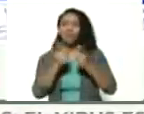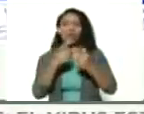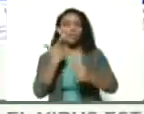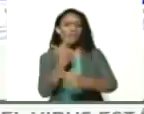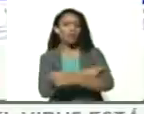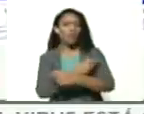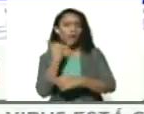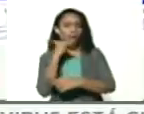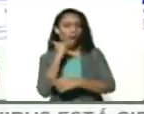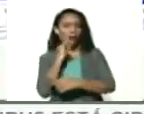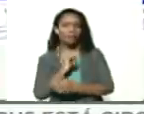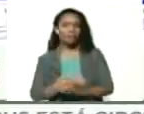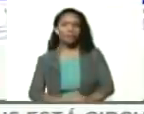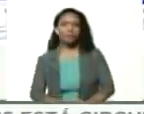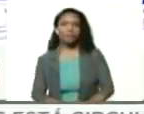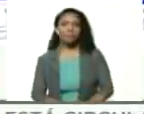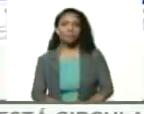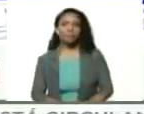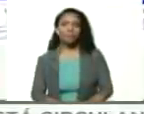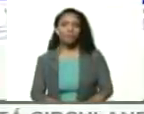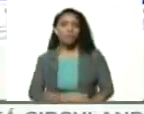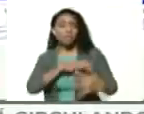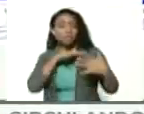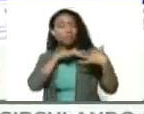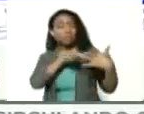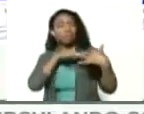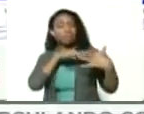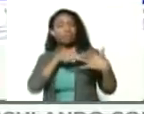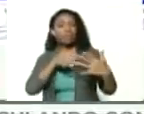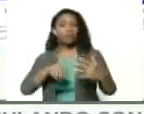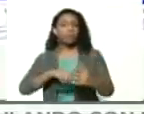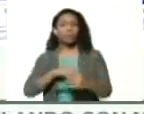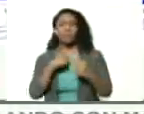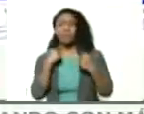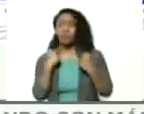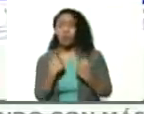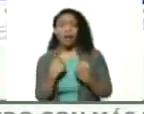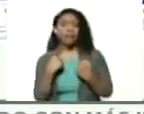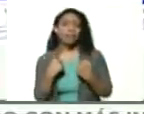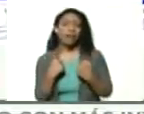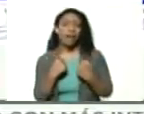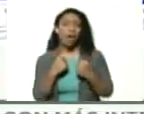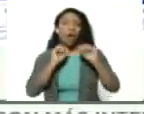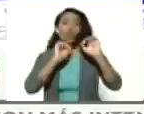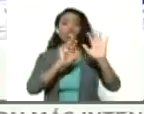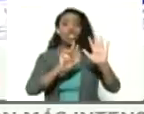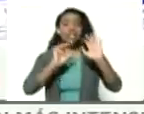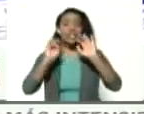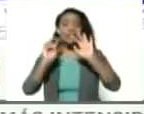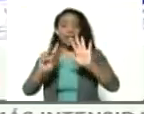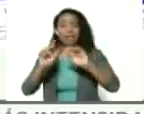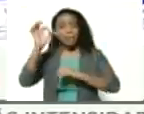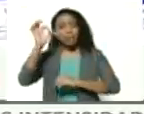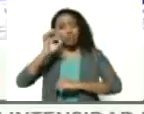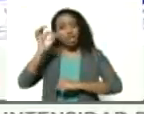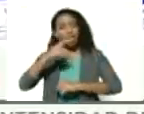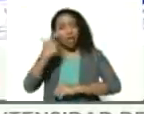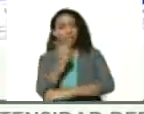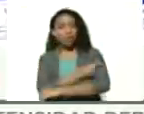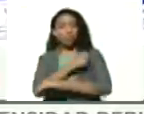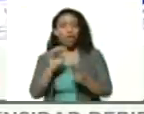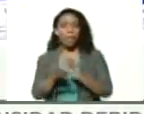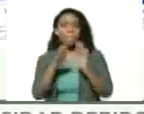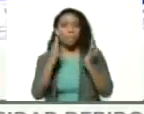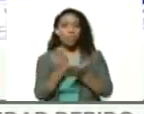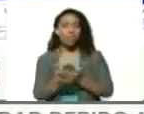hay. Una guerra total. El 87% de las vacunas del